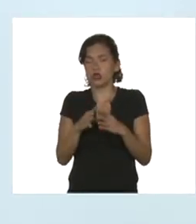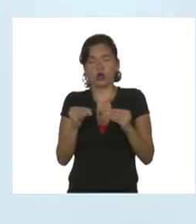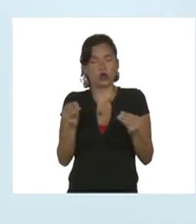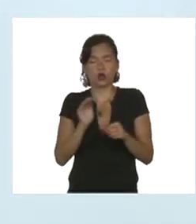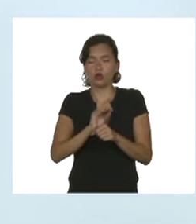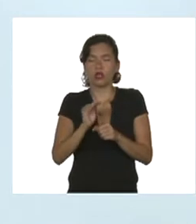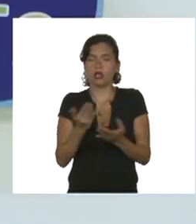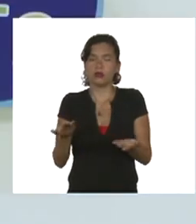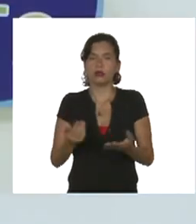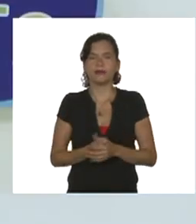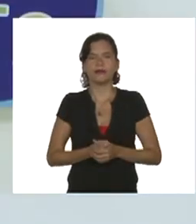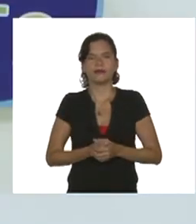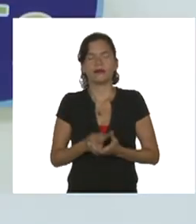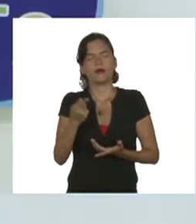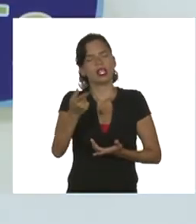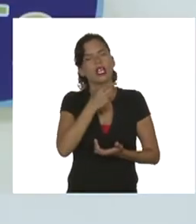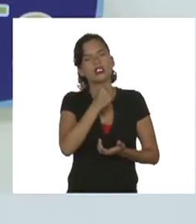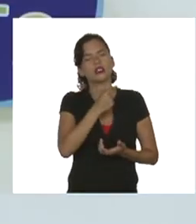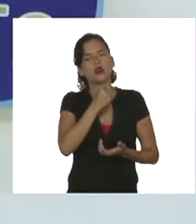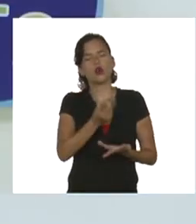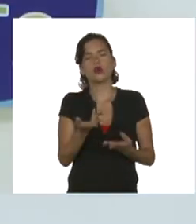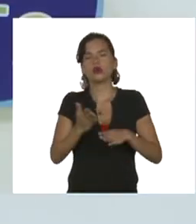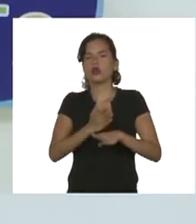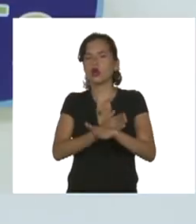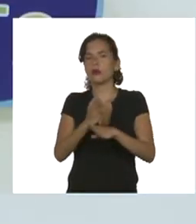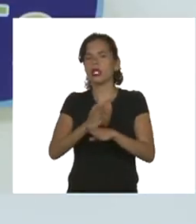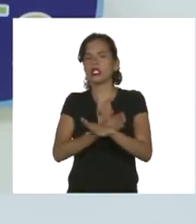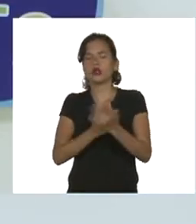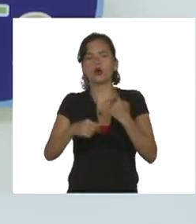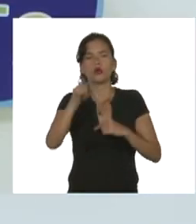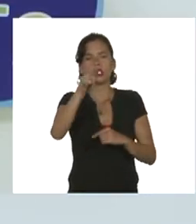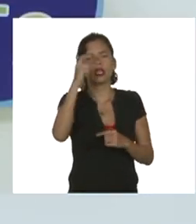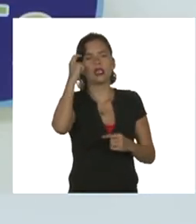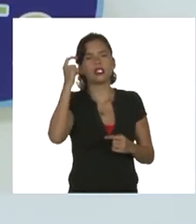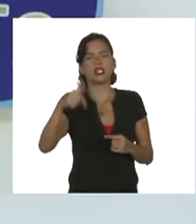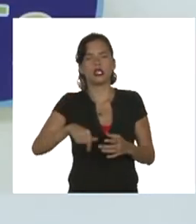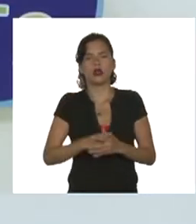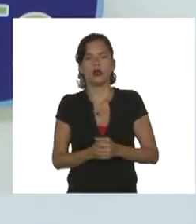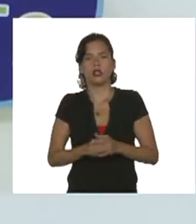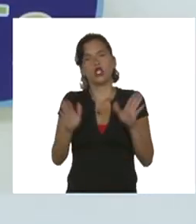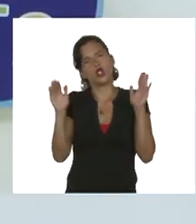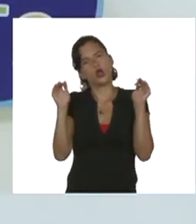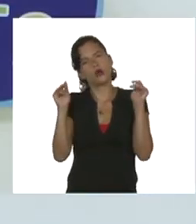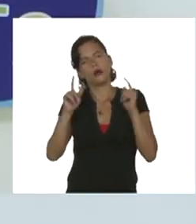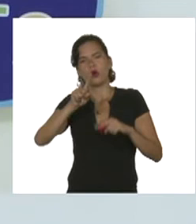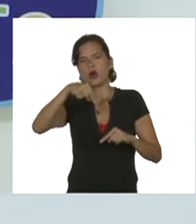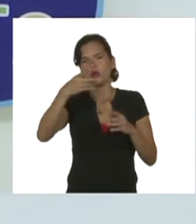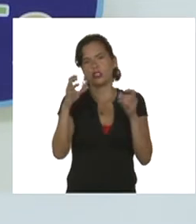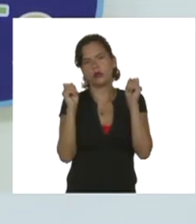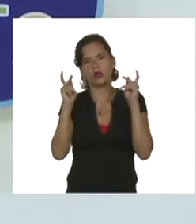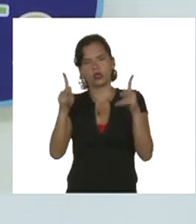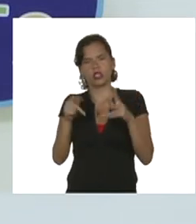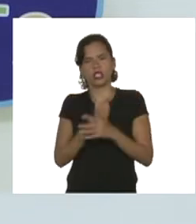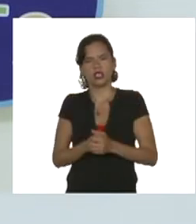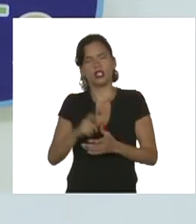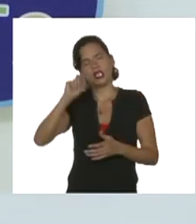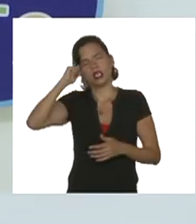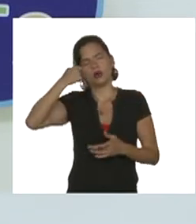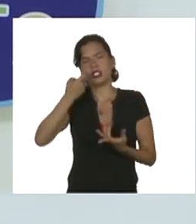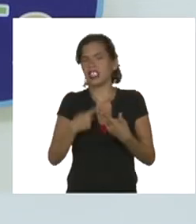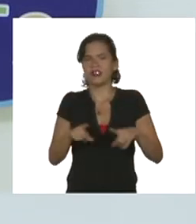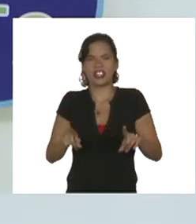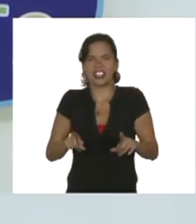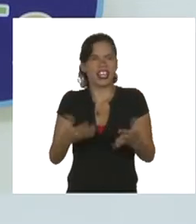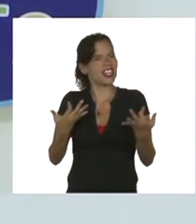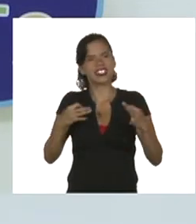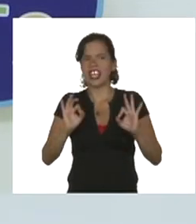cuidamos todos. Ha sido un placer compartir con ustedes el día de hoy. Nos vemos en una próxima oportunidad y recuerden,